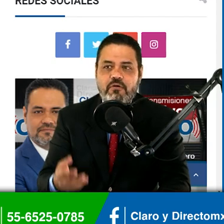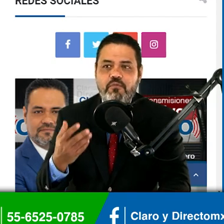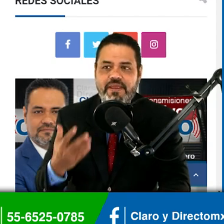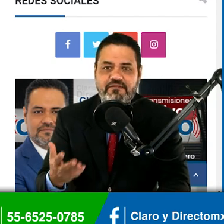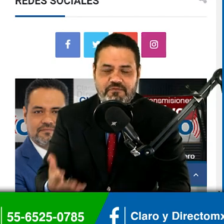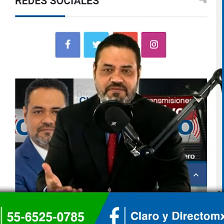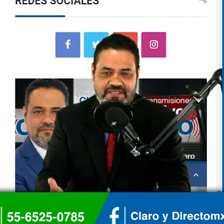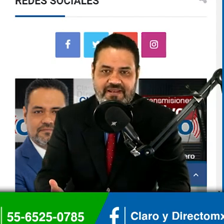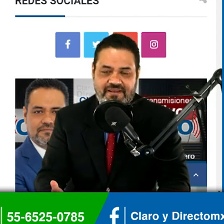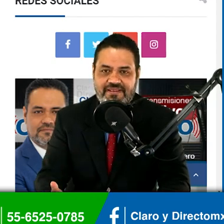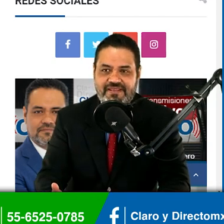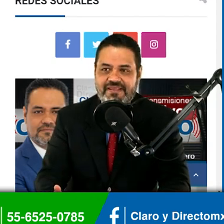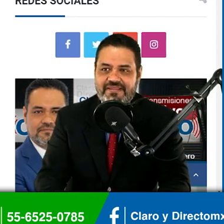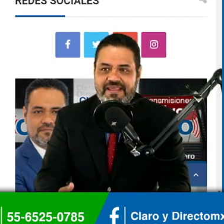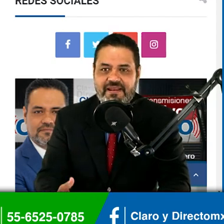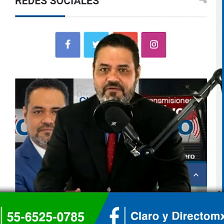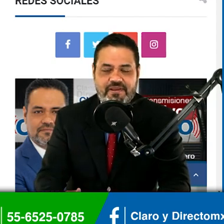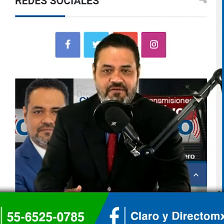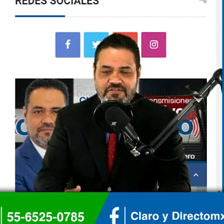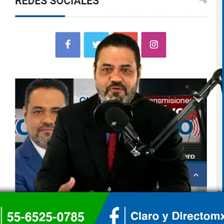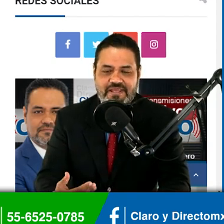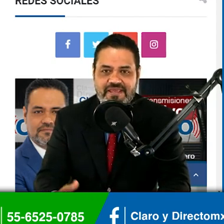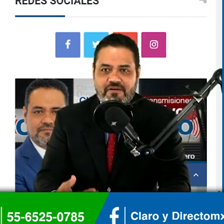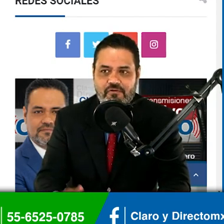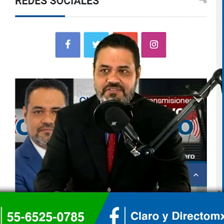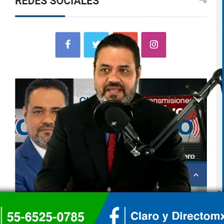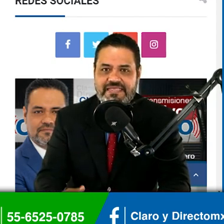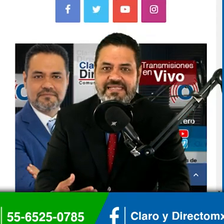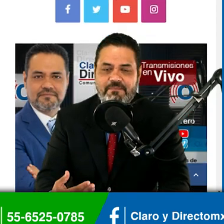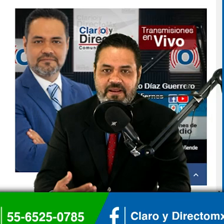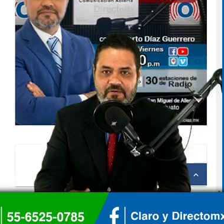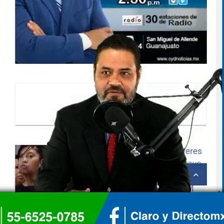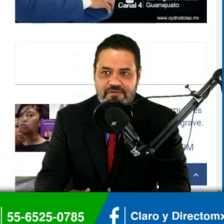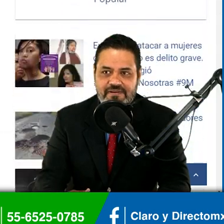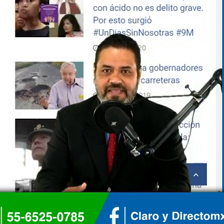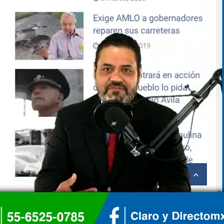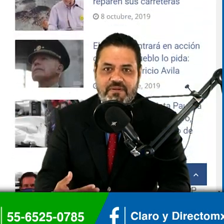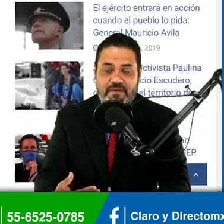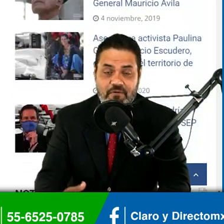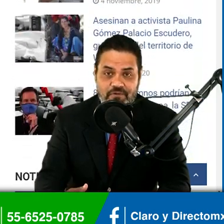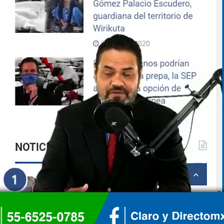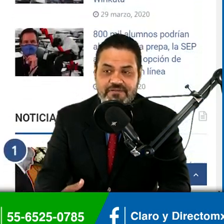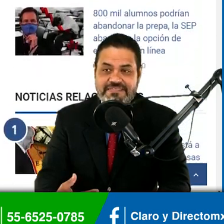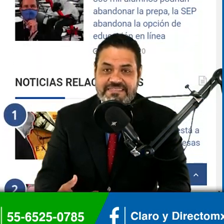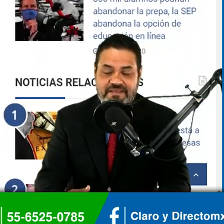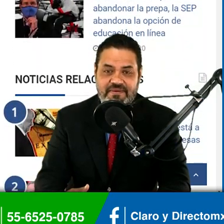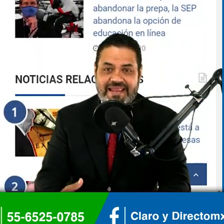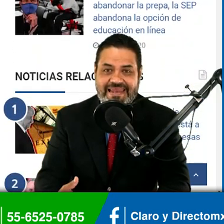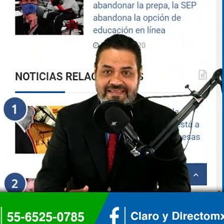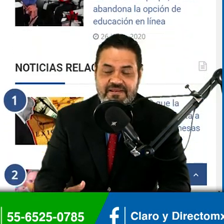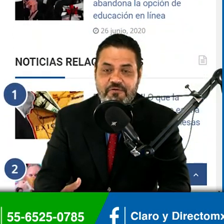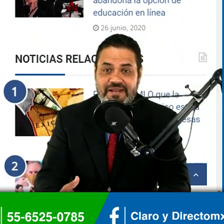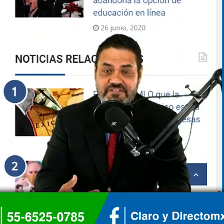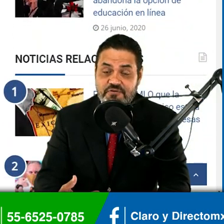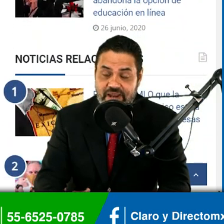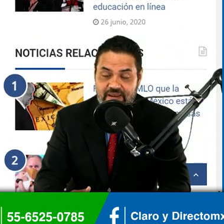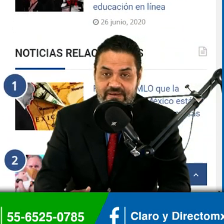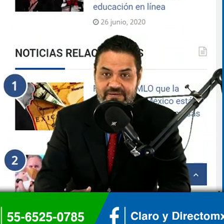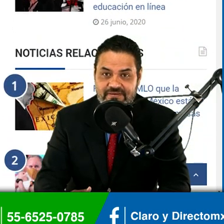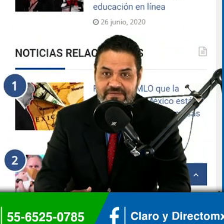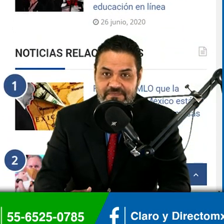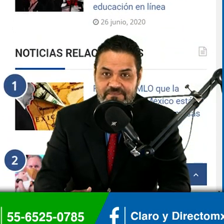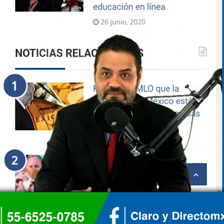como un argumento oficial de algo que no es cualquier cosa. Es el apagón, es un apagón del sistema eléctrico